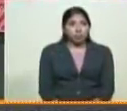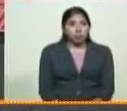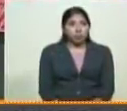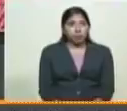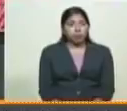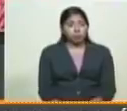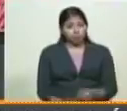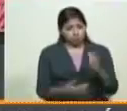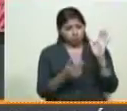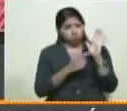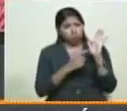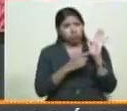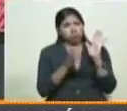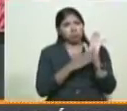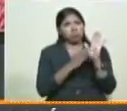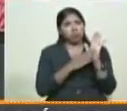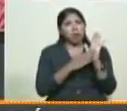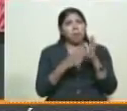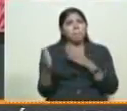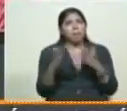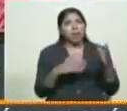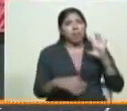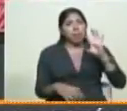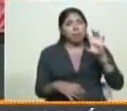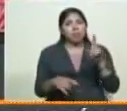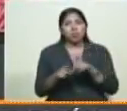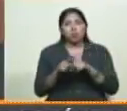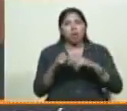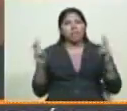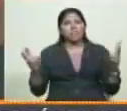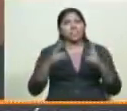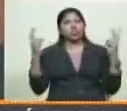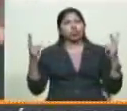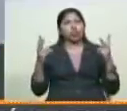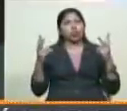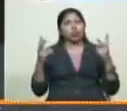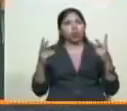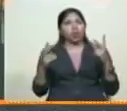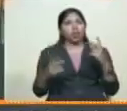Aquí está el plan de la victoria económica.